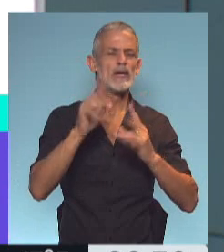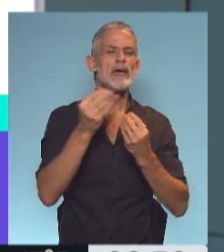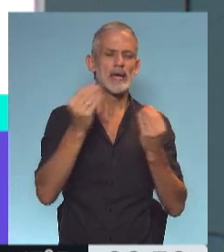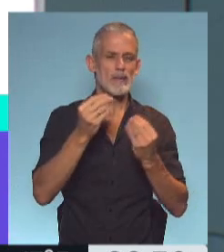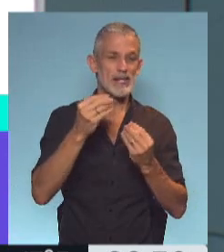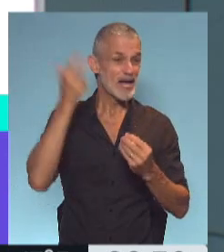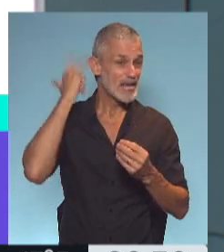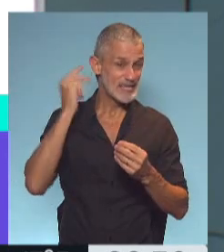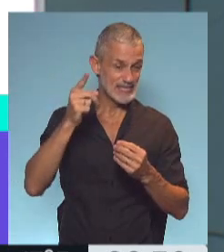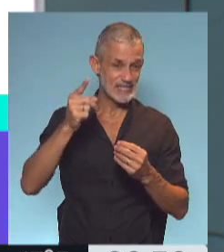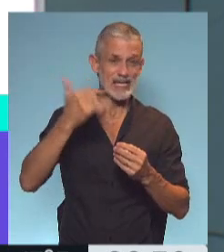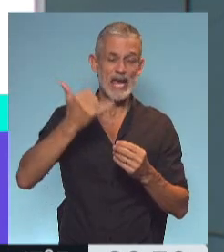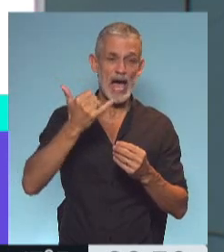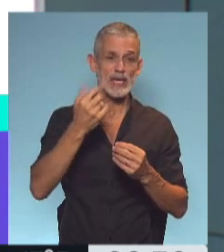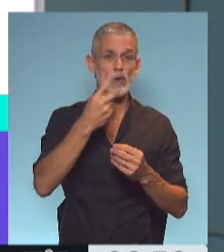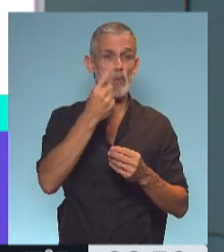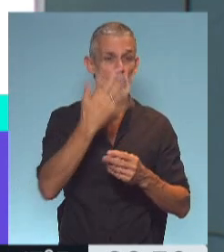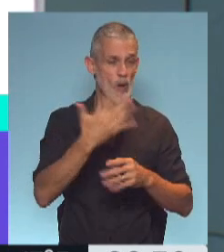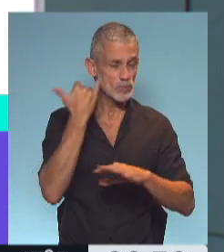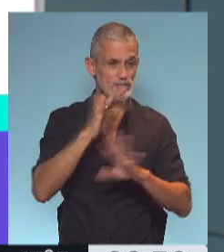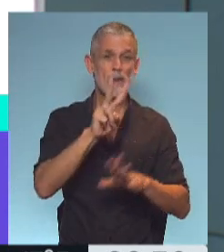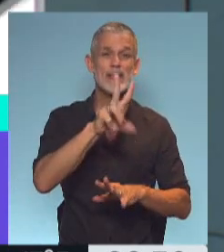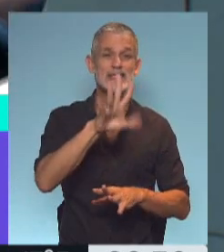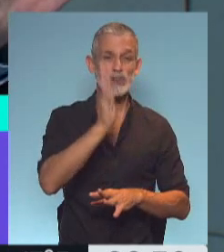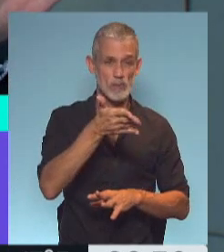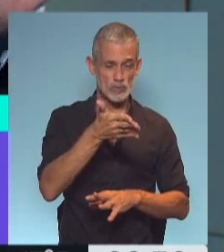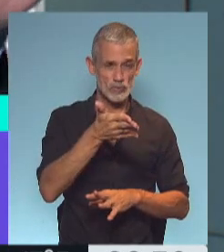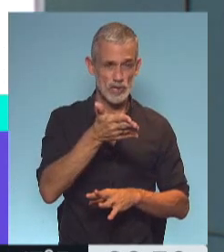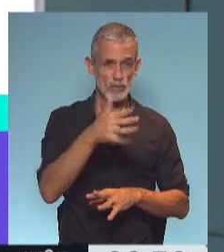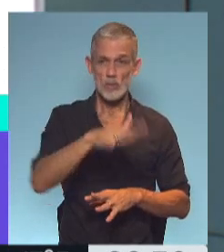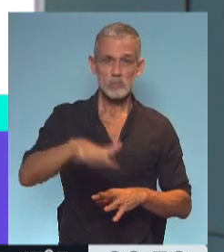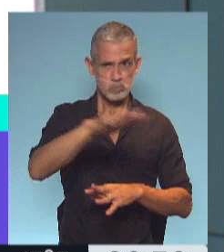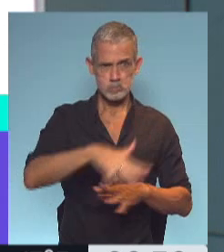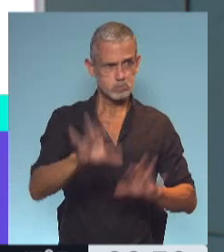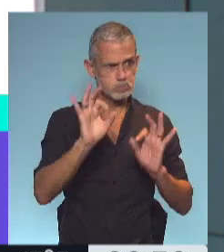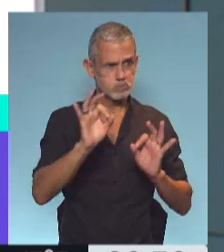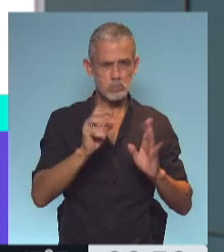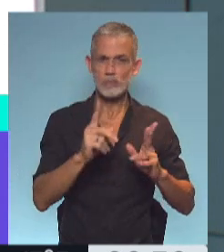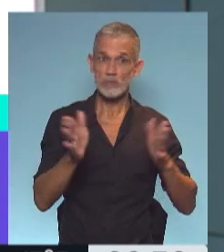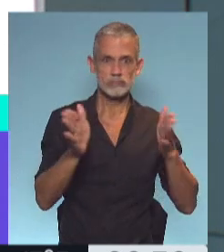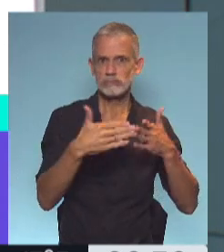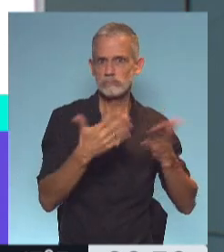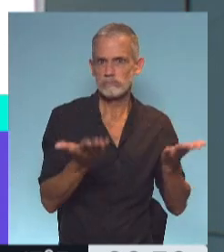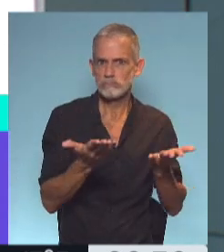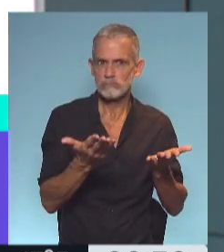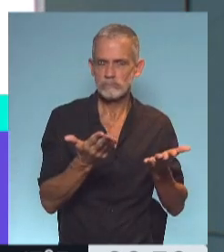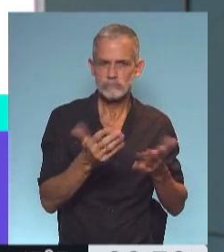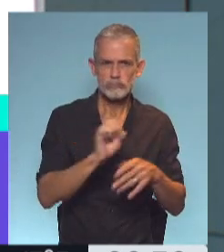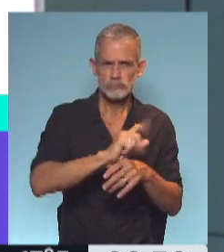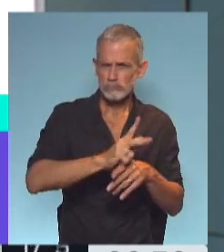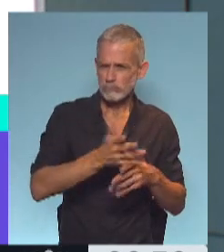pasando a Chile. Chile tiene 1/4 de su población total vacunada y está en toque de queda, con un aumento en la cantidad de casos